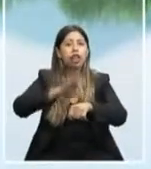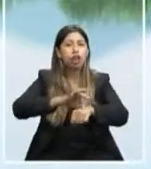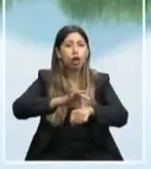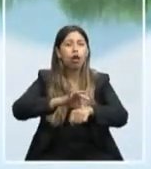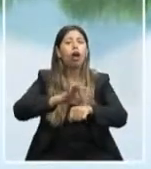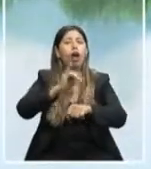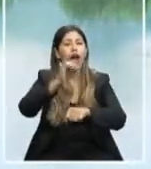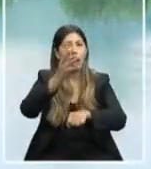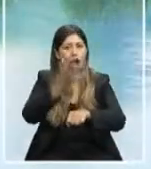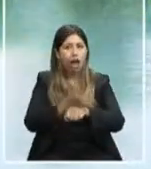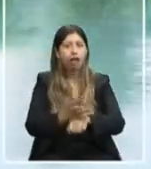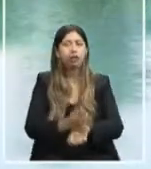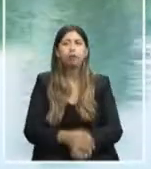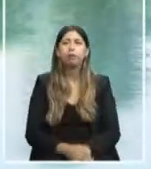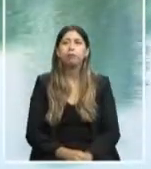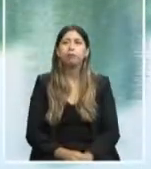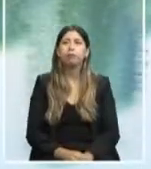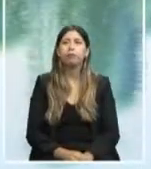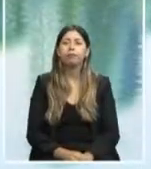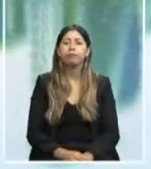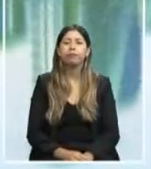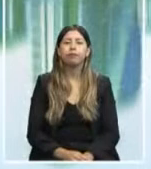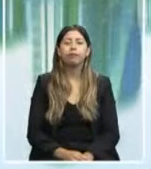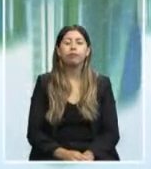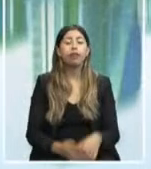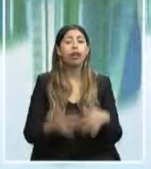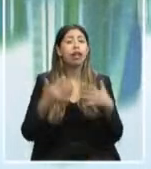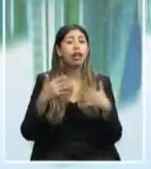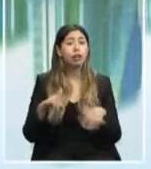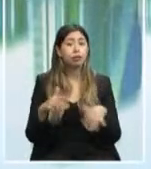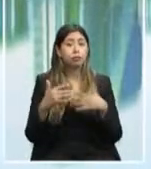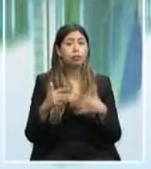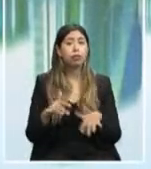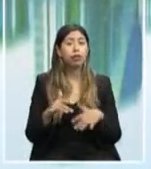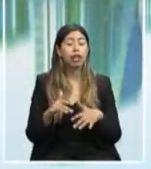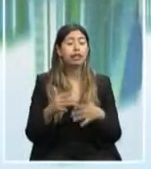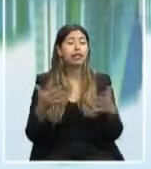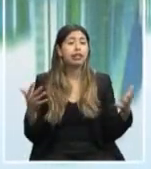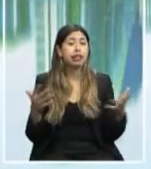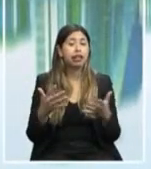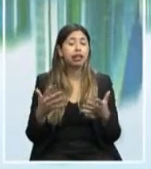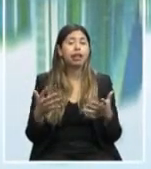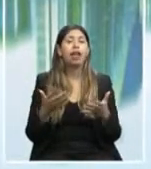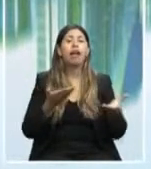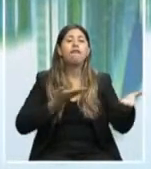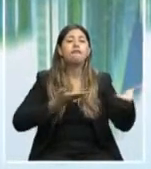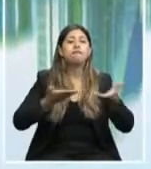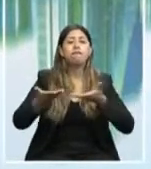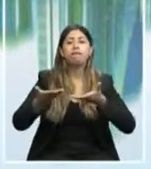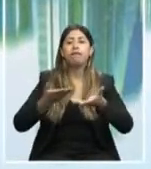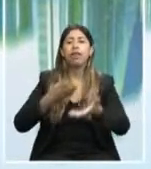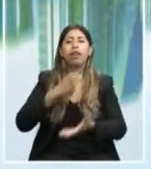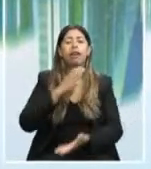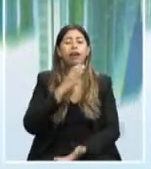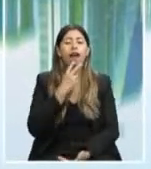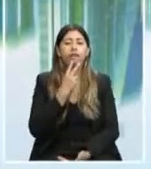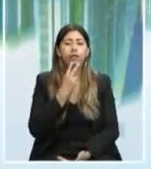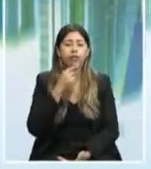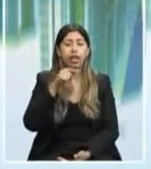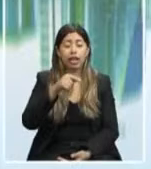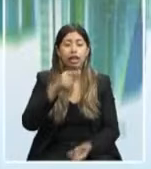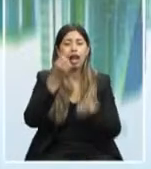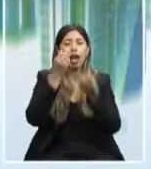países. La importancia de aprender a convivir como lema de lo que es